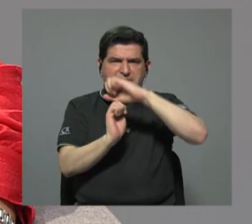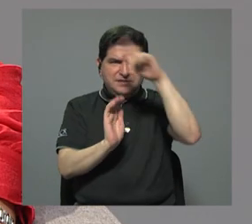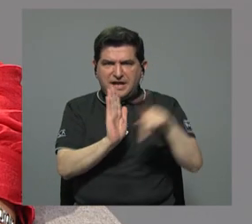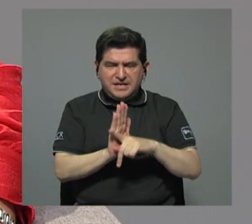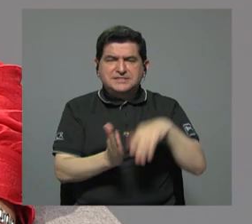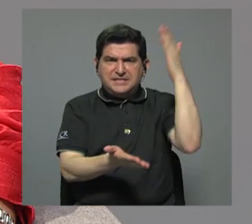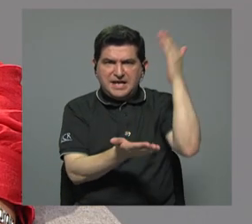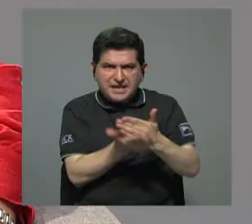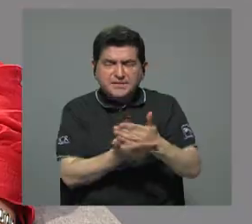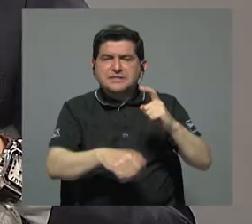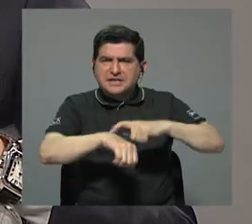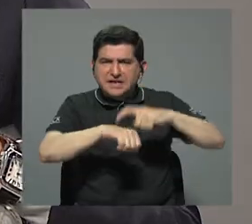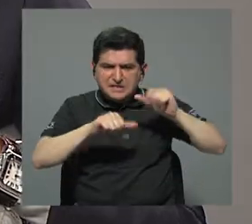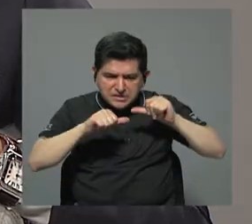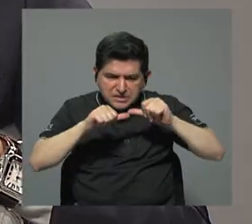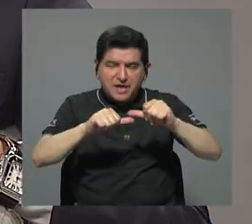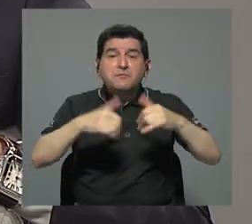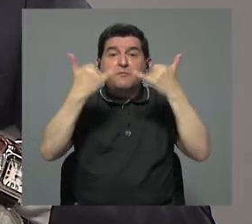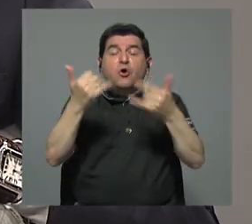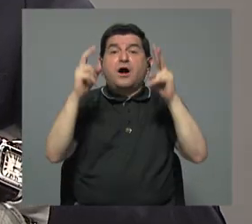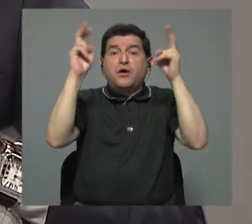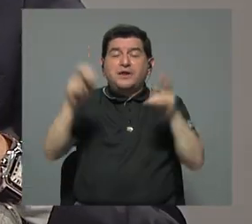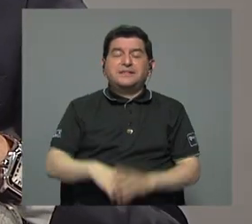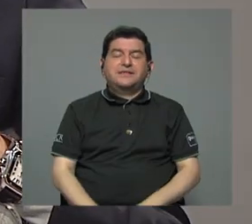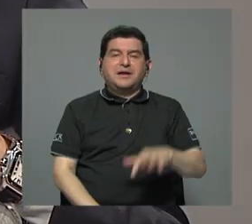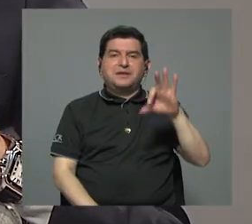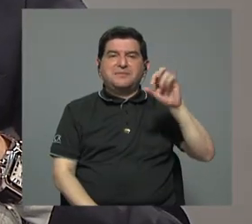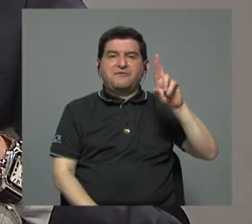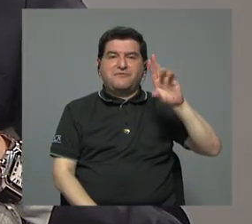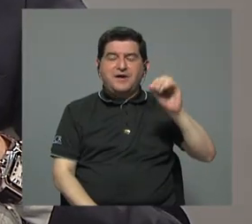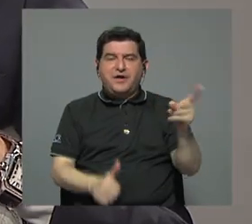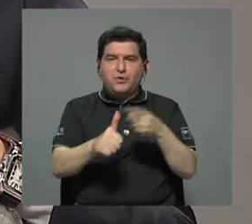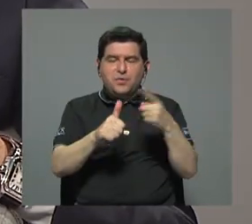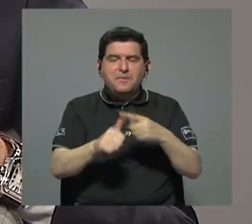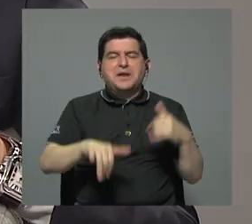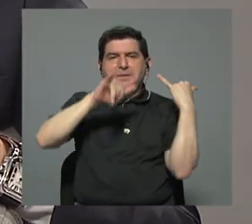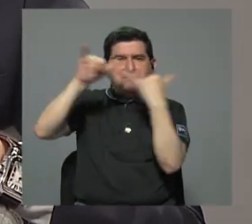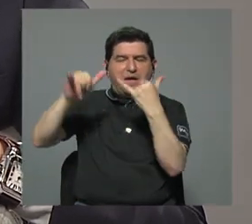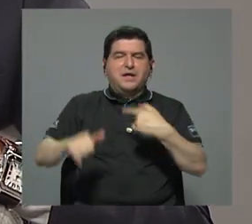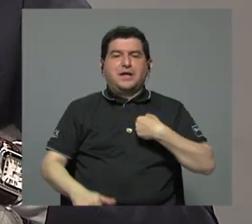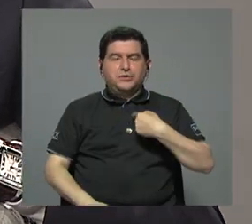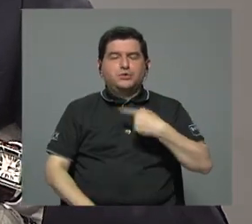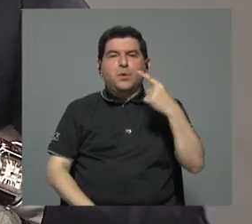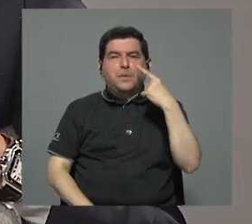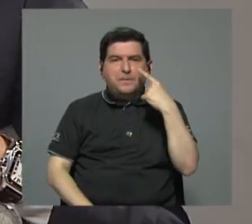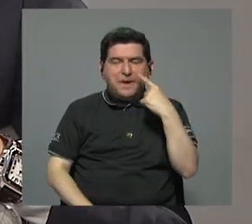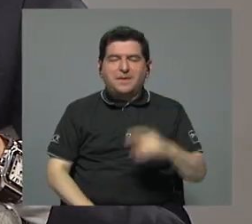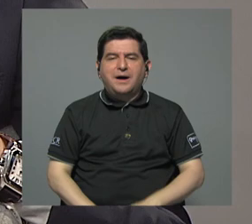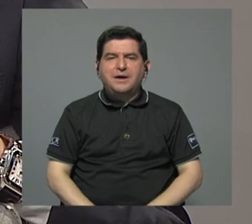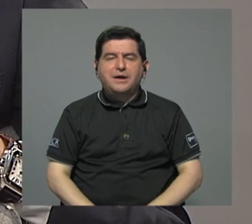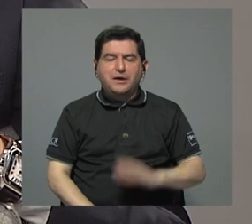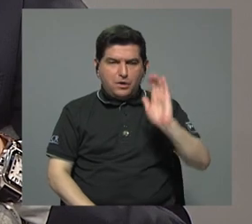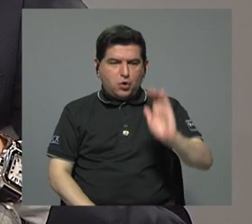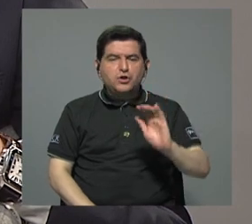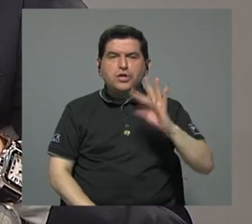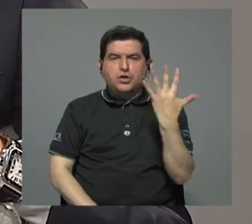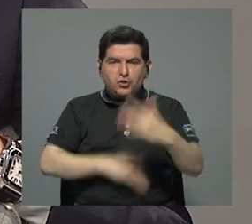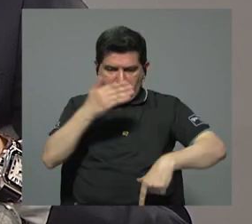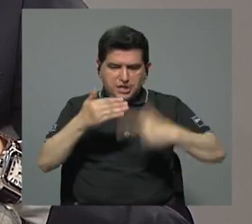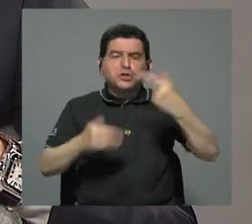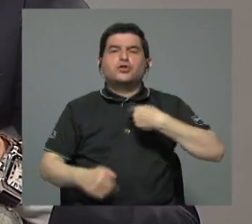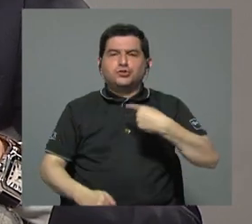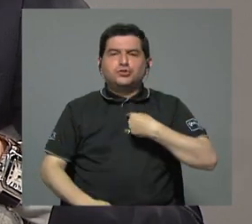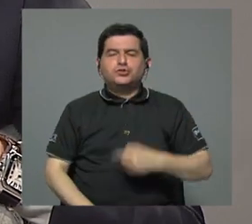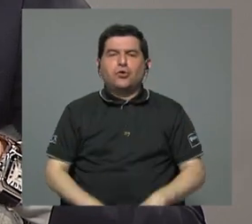por un perú por un gran tiempo y ahora el tema faro digamos el primero que la denuncia el viernes pasado como padre de familia concernido un niño y quinto de quinto grado soy yo y he